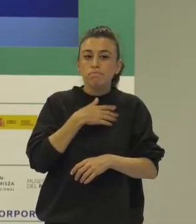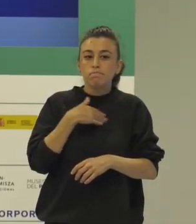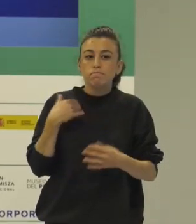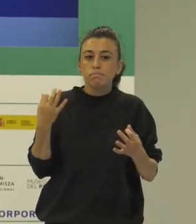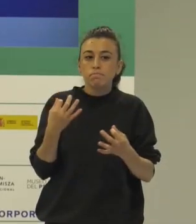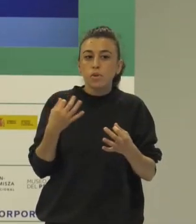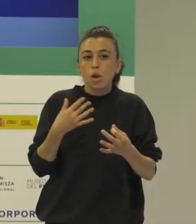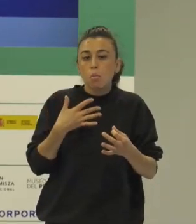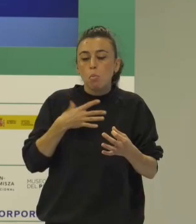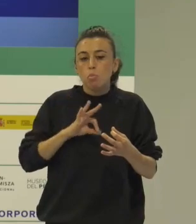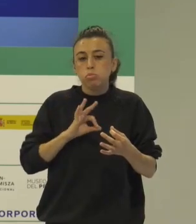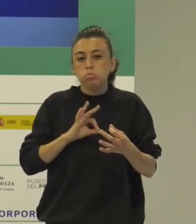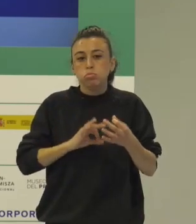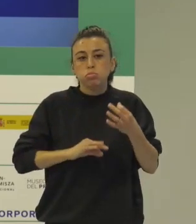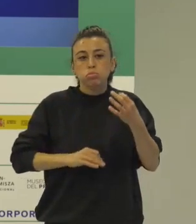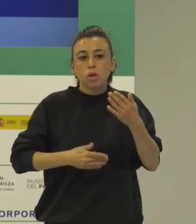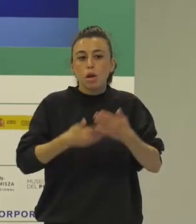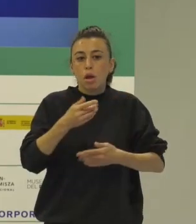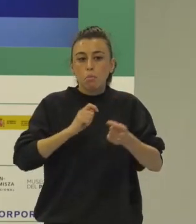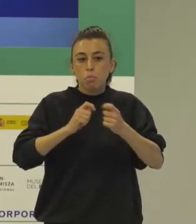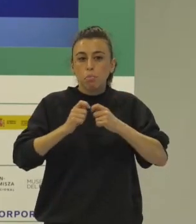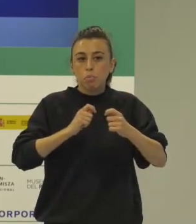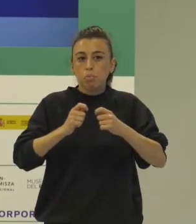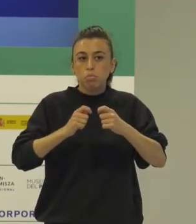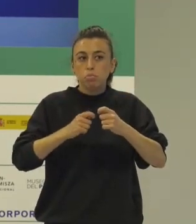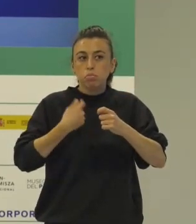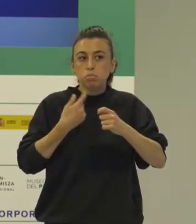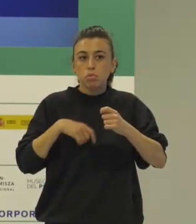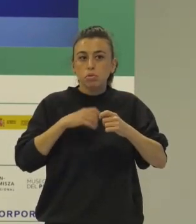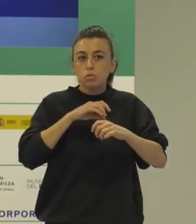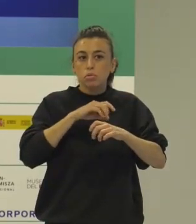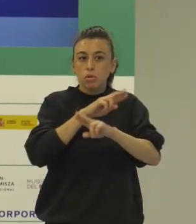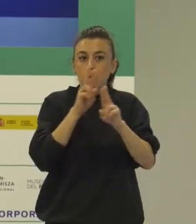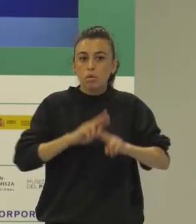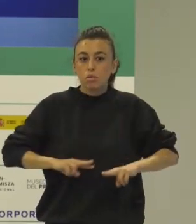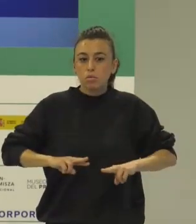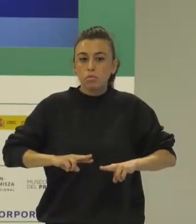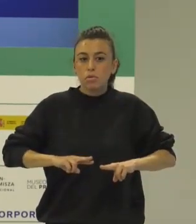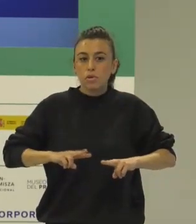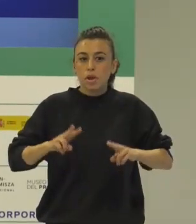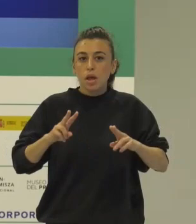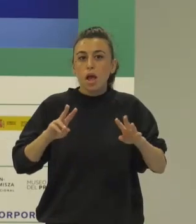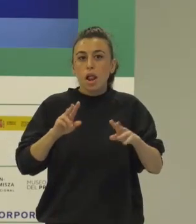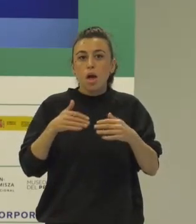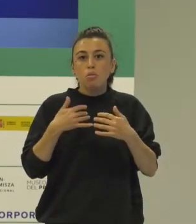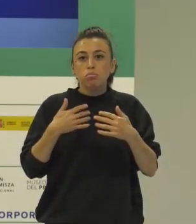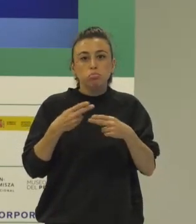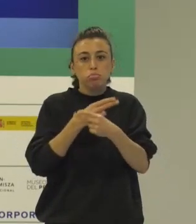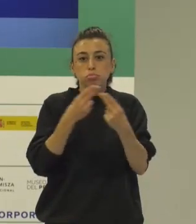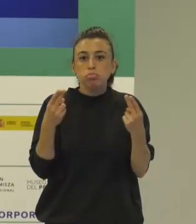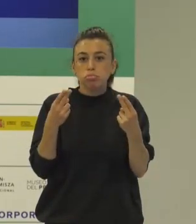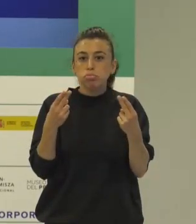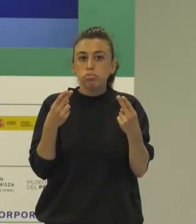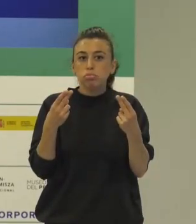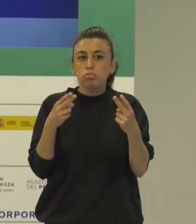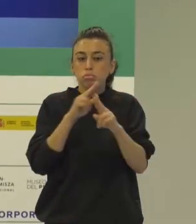poder hacer periodismo transnacional que nos permita traer a las audiencias europeas lo que ocurre en Centroamérica. De los gobiernos y